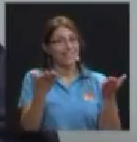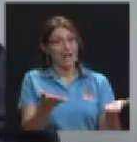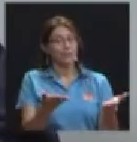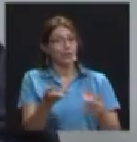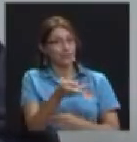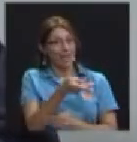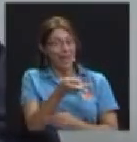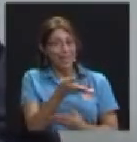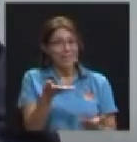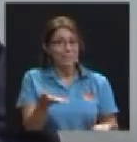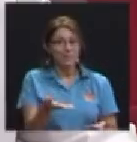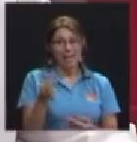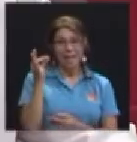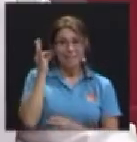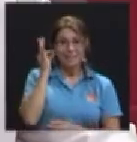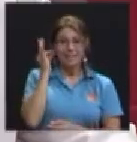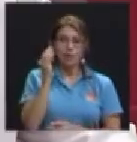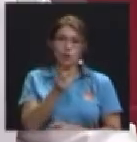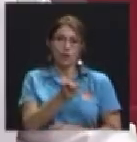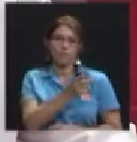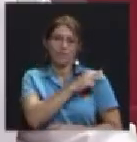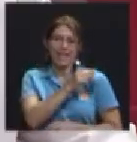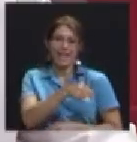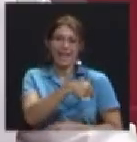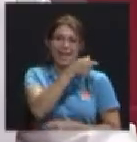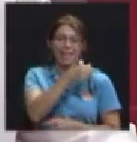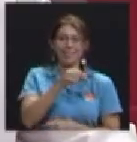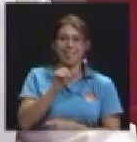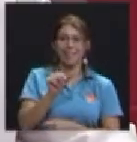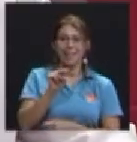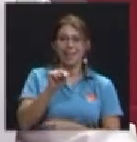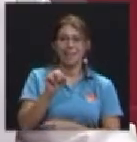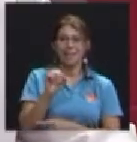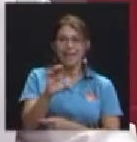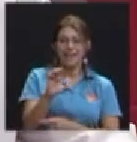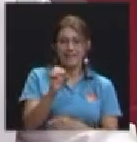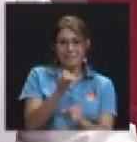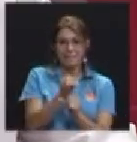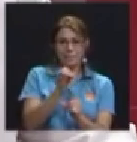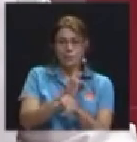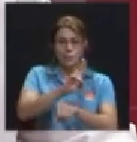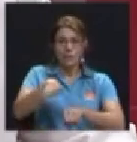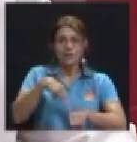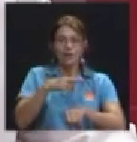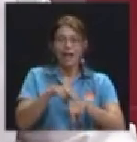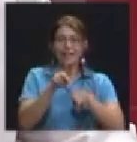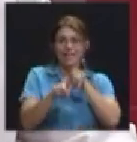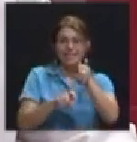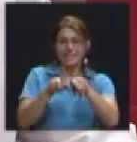la señora gerente del INEC, del Instituto Nacional de Estadística y Censos,